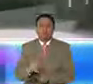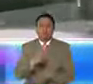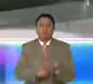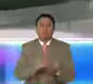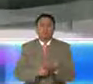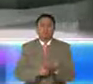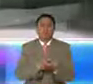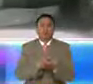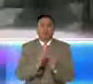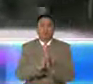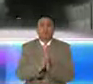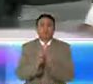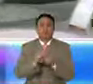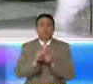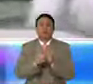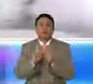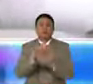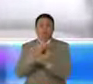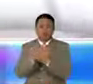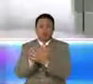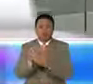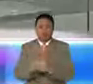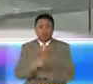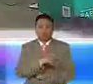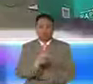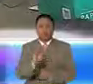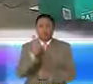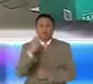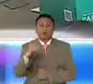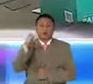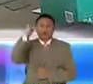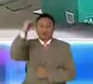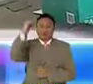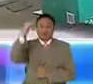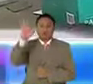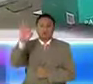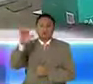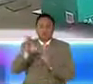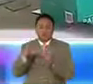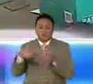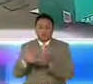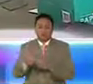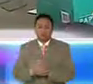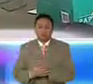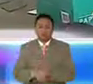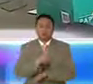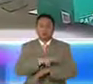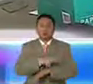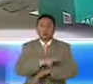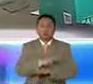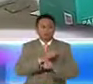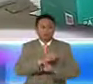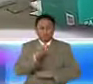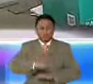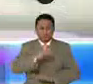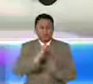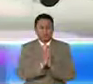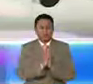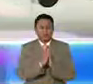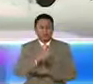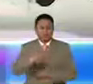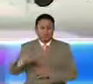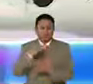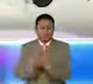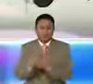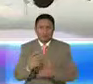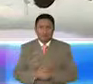prisión preventiva se dio en el cuarto piso en la sala número 9. La fiscalía defendió el pedido de medida cautelar. El exministro de